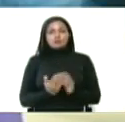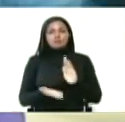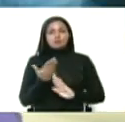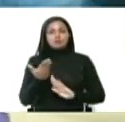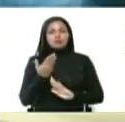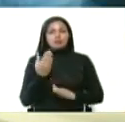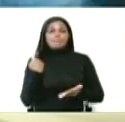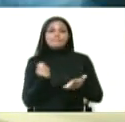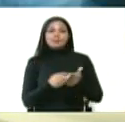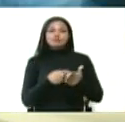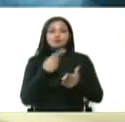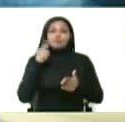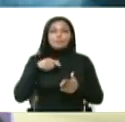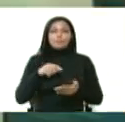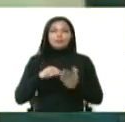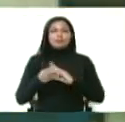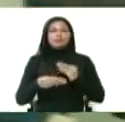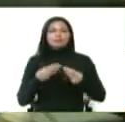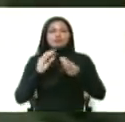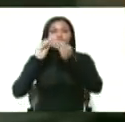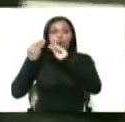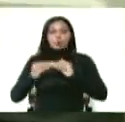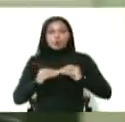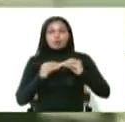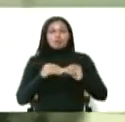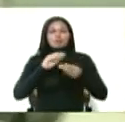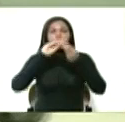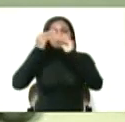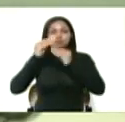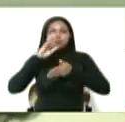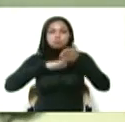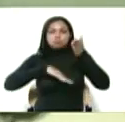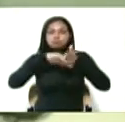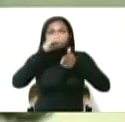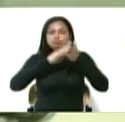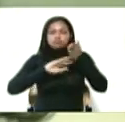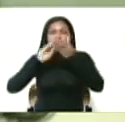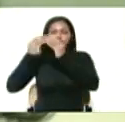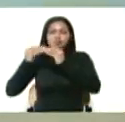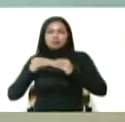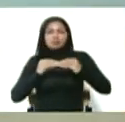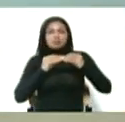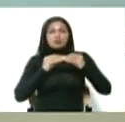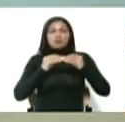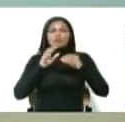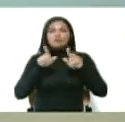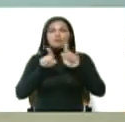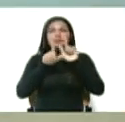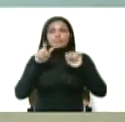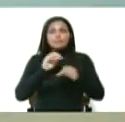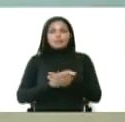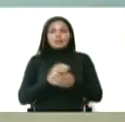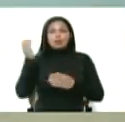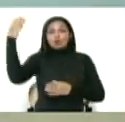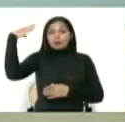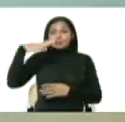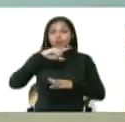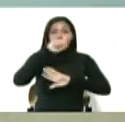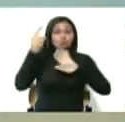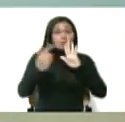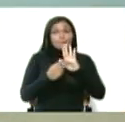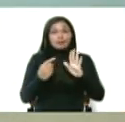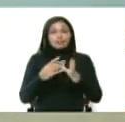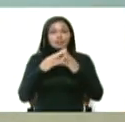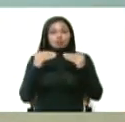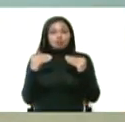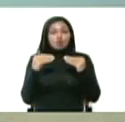importantísima inversión que generó la reparación de paredes, instalación de cielo raso, la pintura de los techos, la iluminación completa,